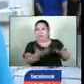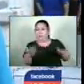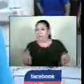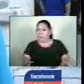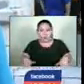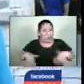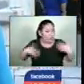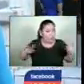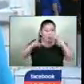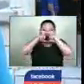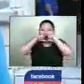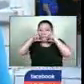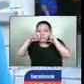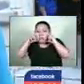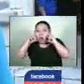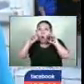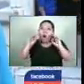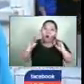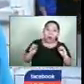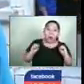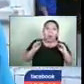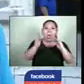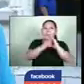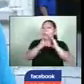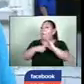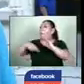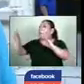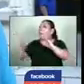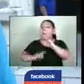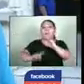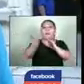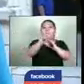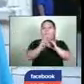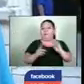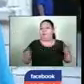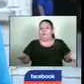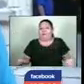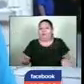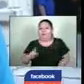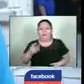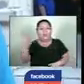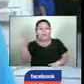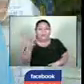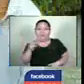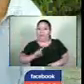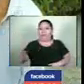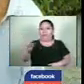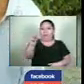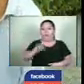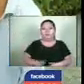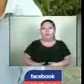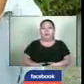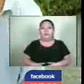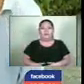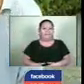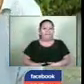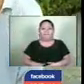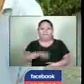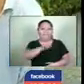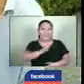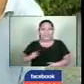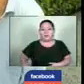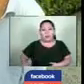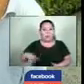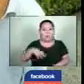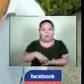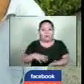mascarilla, anda saliendo para X lados y sin razón de salir de la casa. No, el pueblo salvadoreño no está